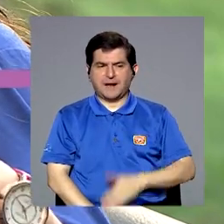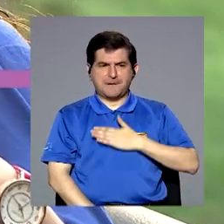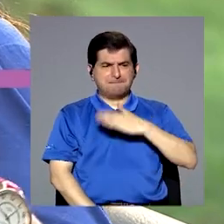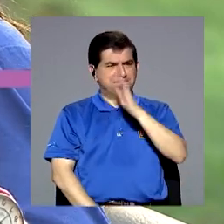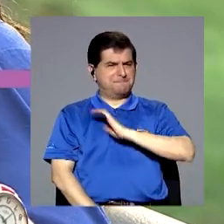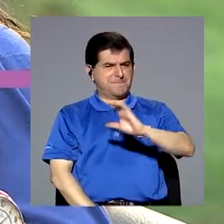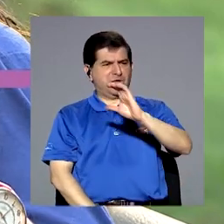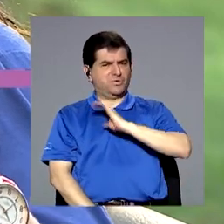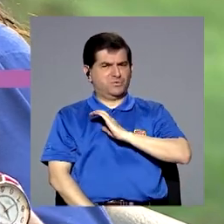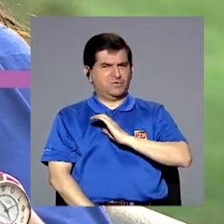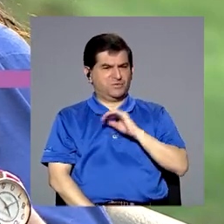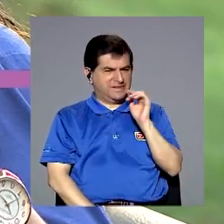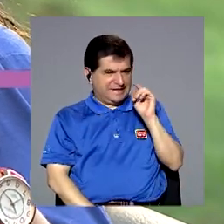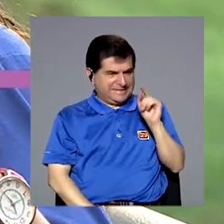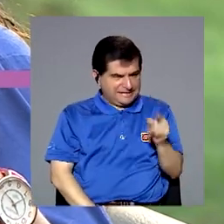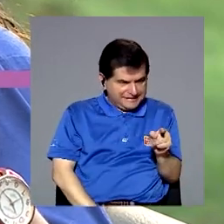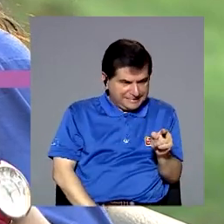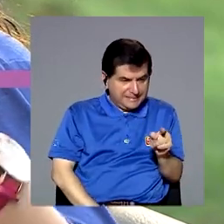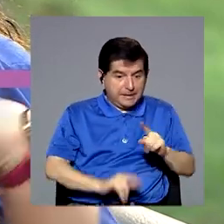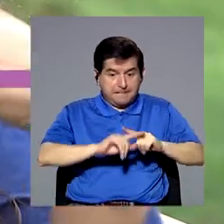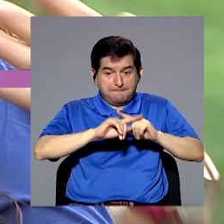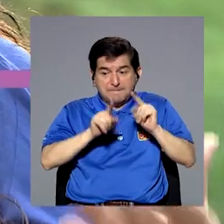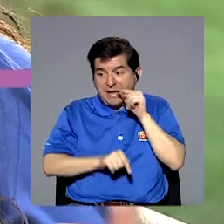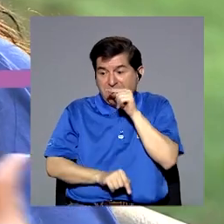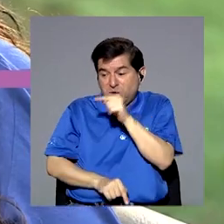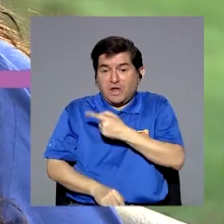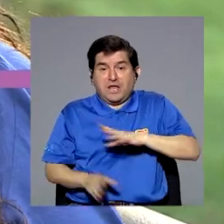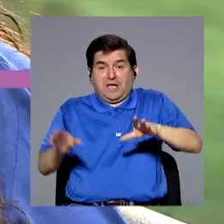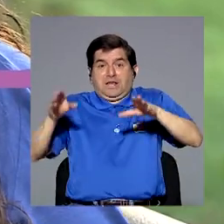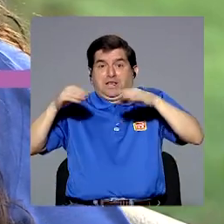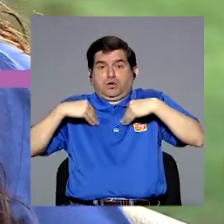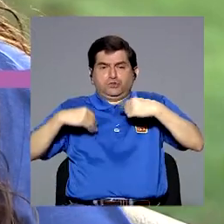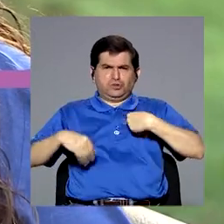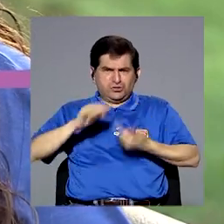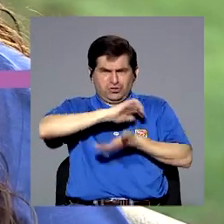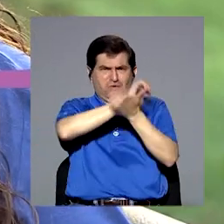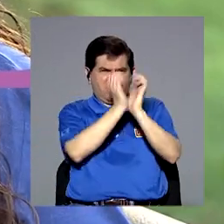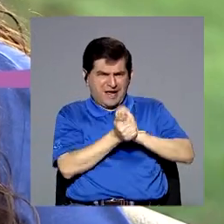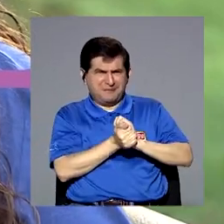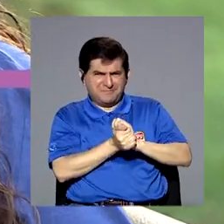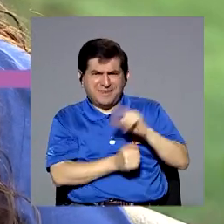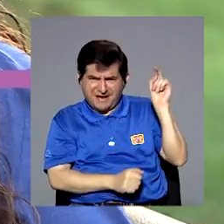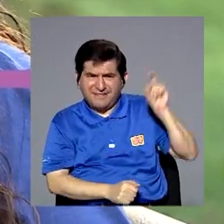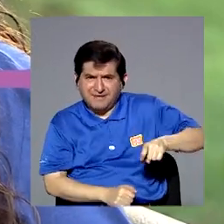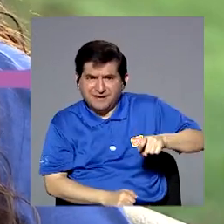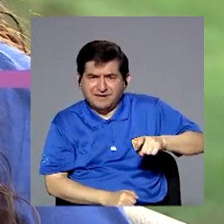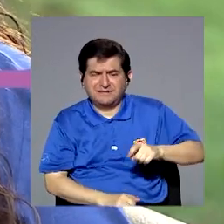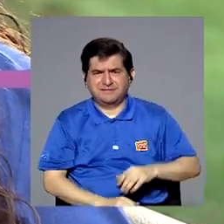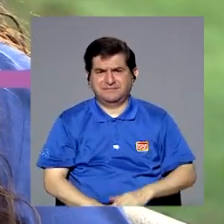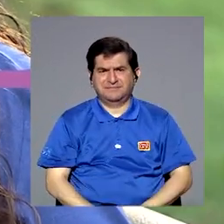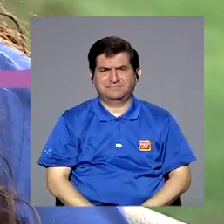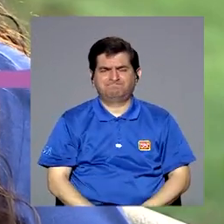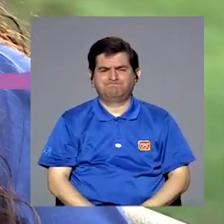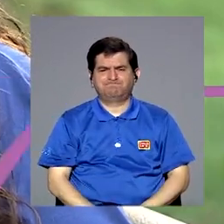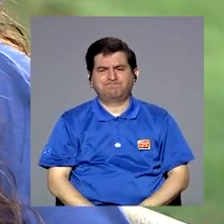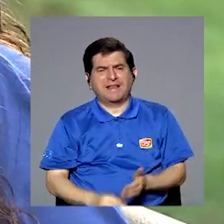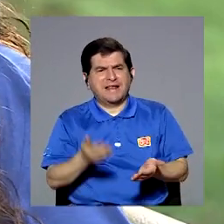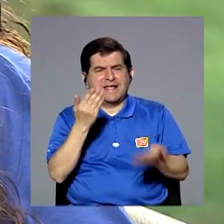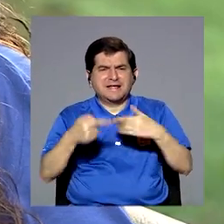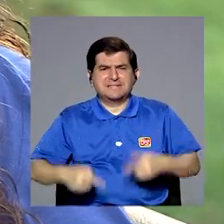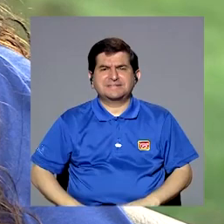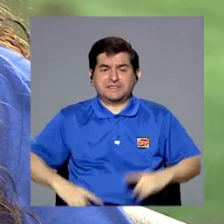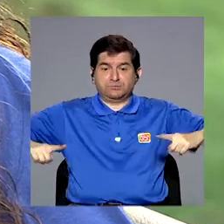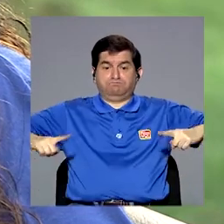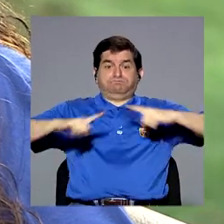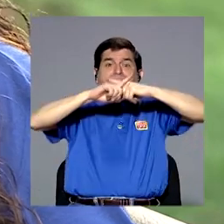mi comportamiento es tal, pero para que ellos me acepten, tengo que cambiar eso. Entonces, ahí es como un